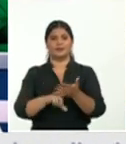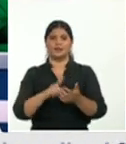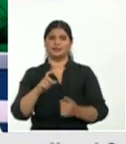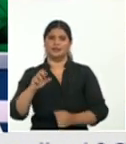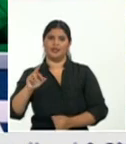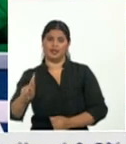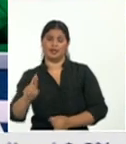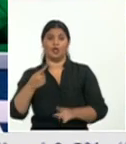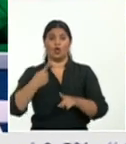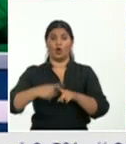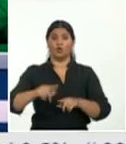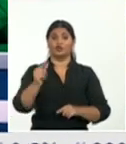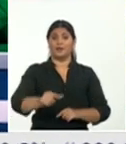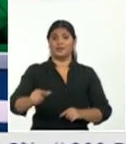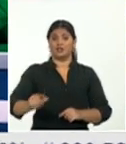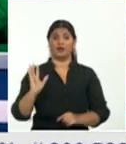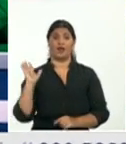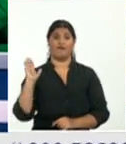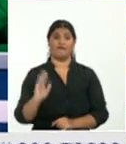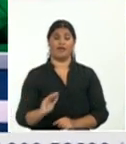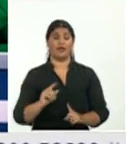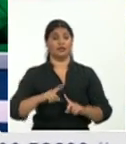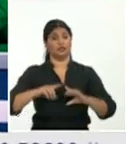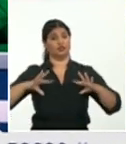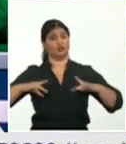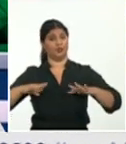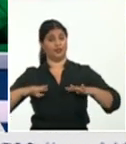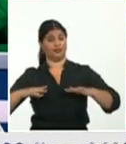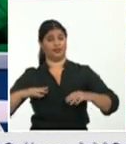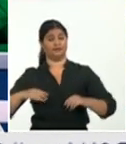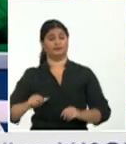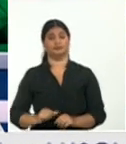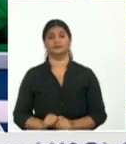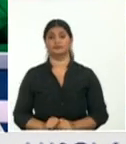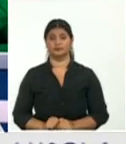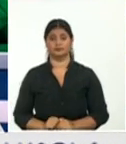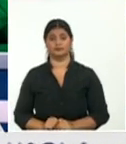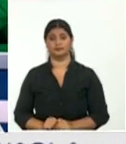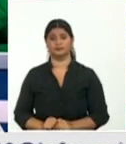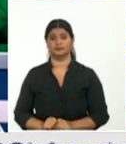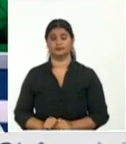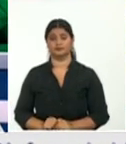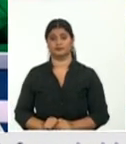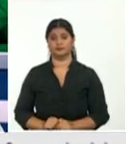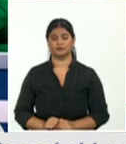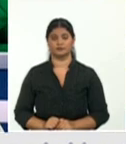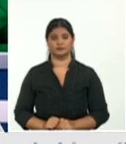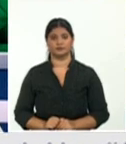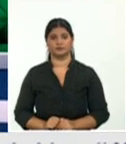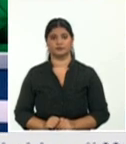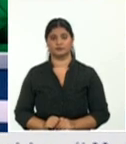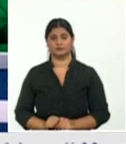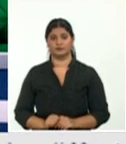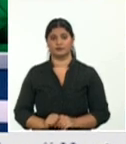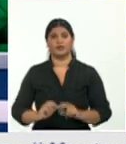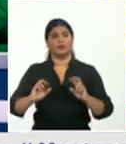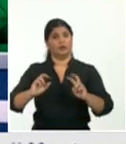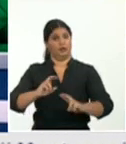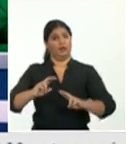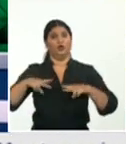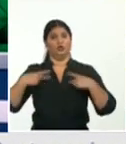turísticos al 7.º día, porque el aislamiento es de 7 días en el caso de los polos turísticos. Y eso